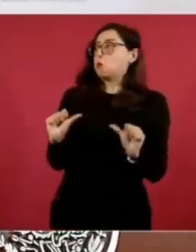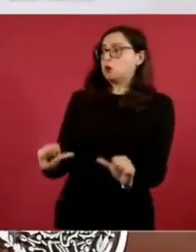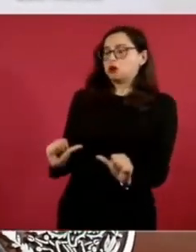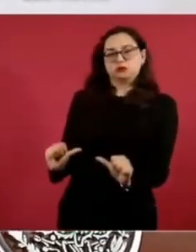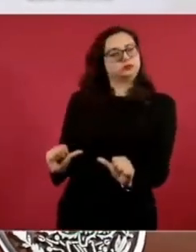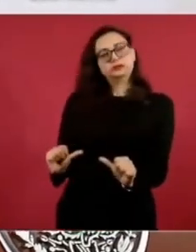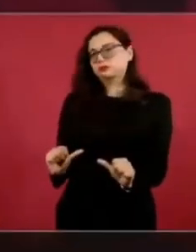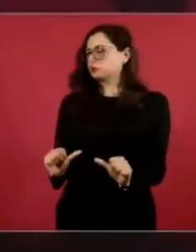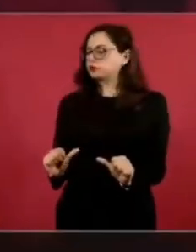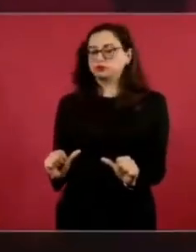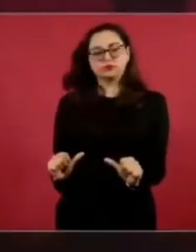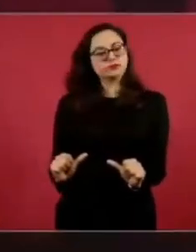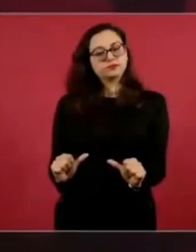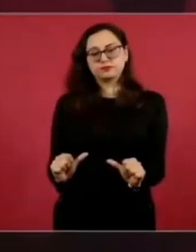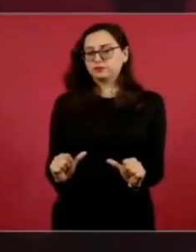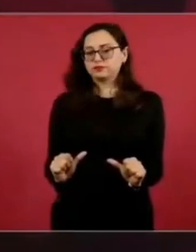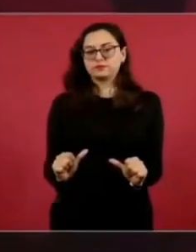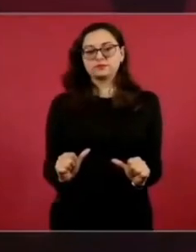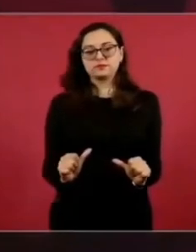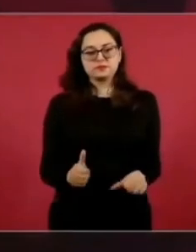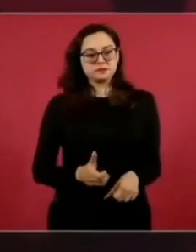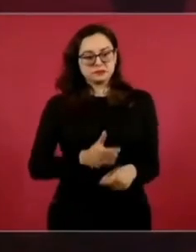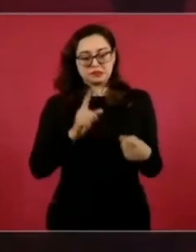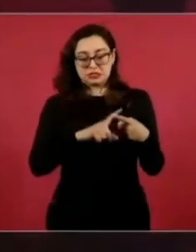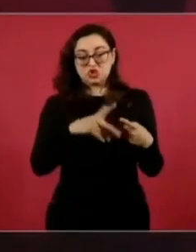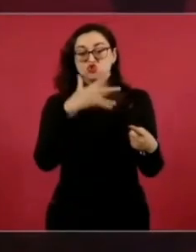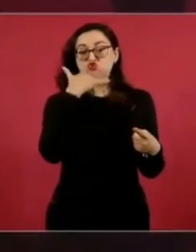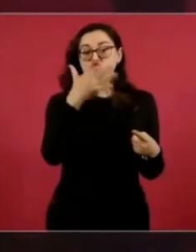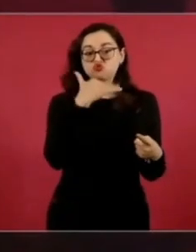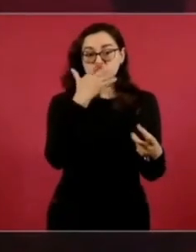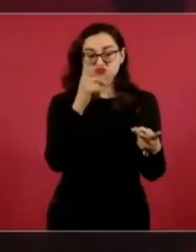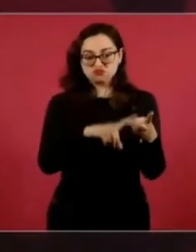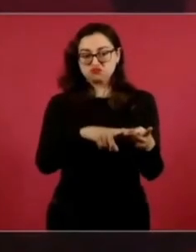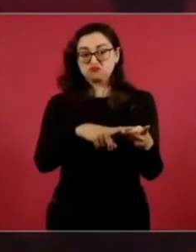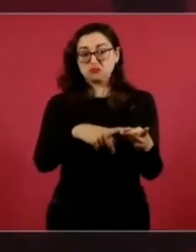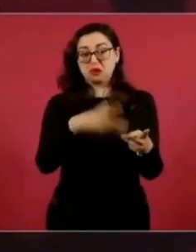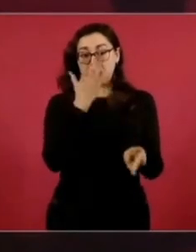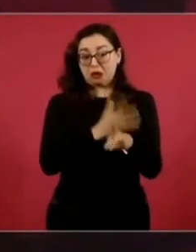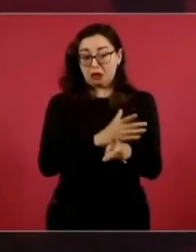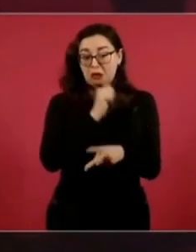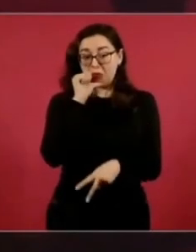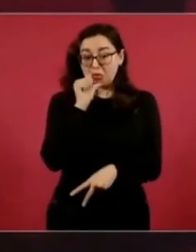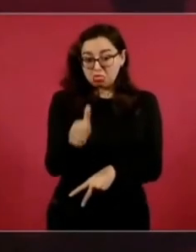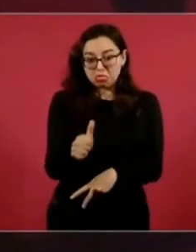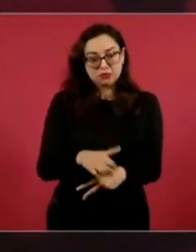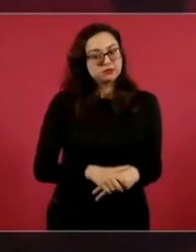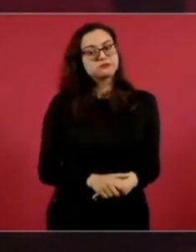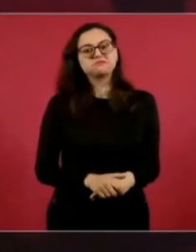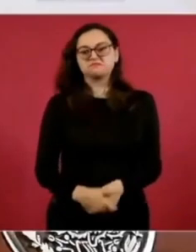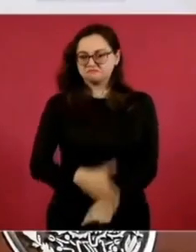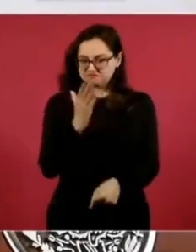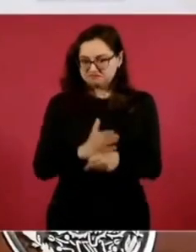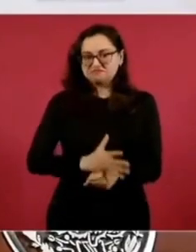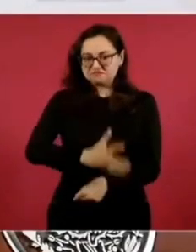este no se permita ni corrupción ni impunidad cero